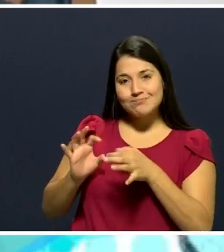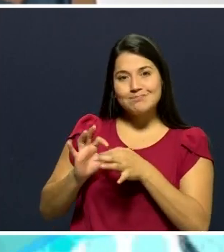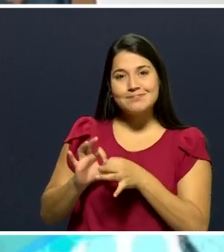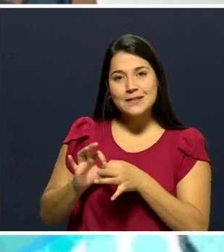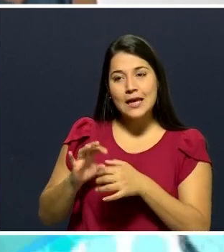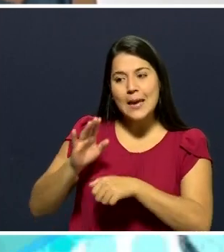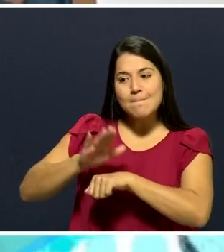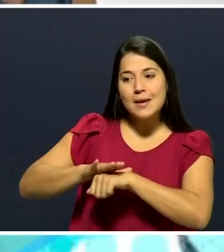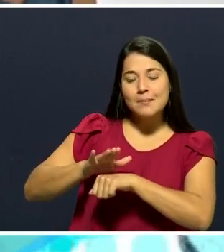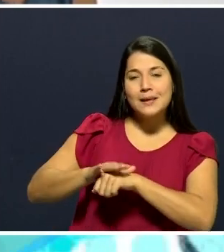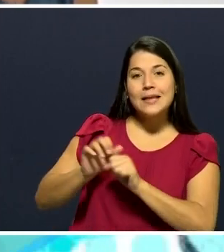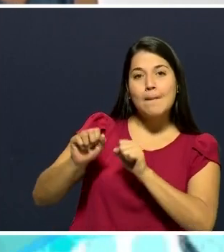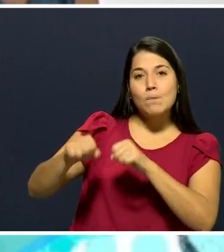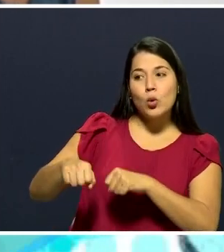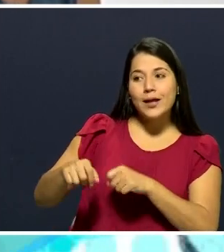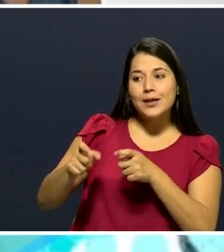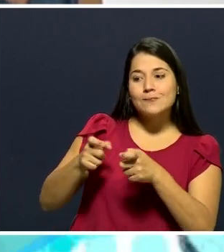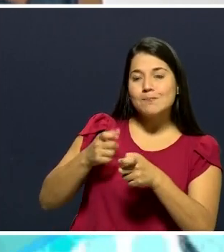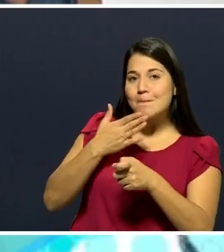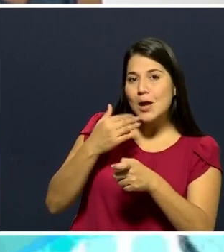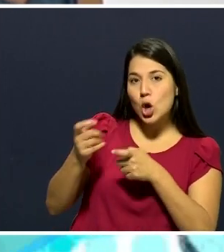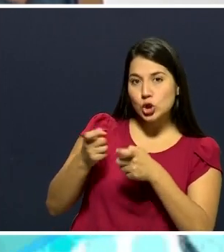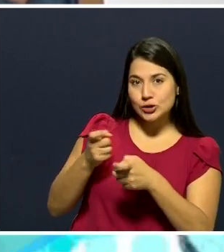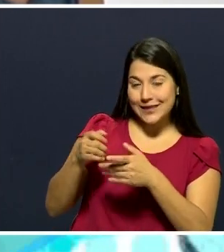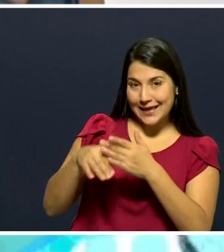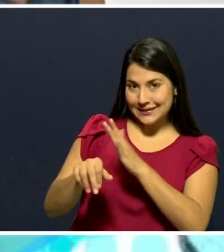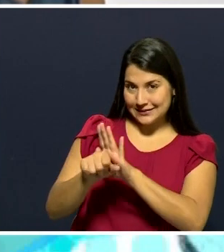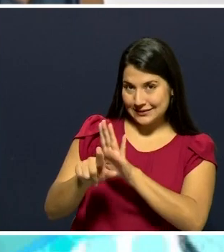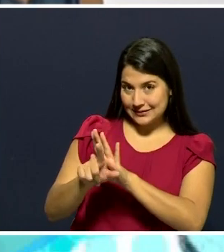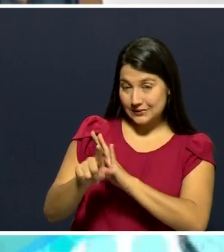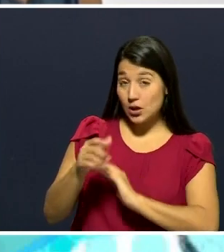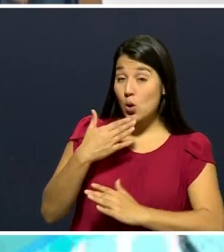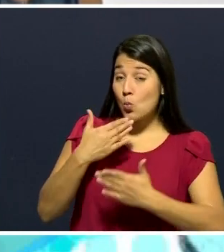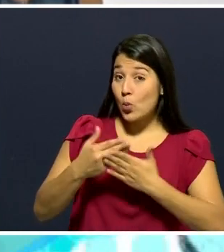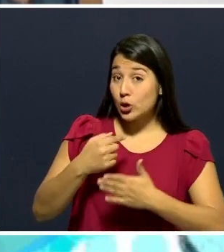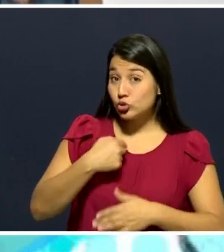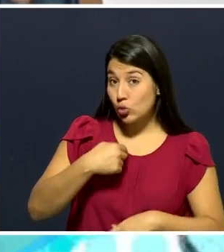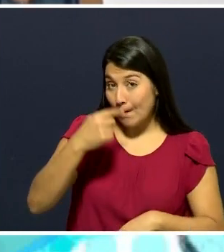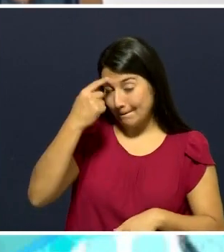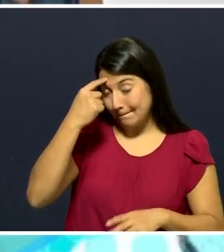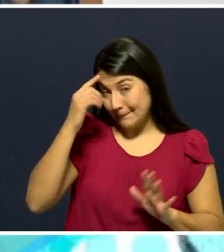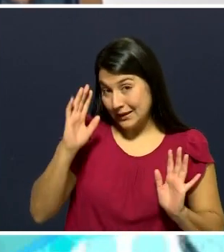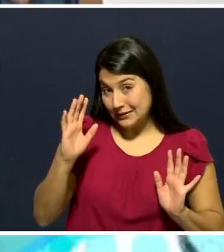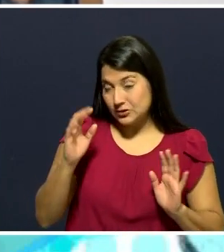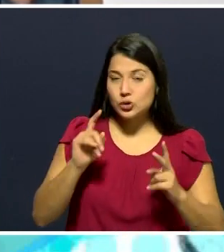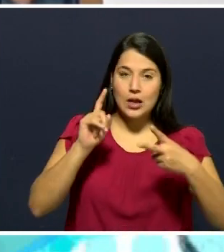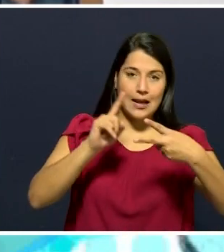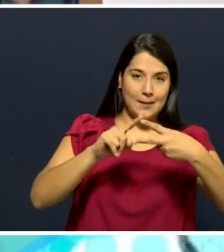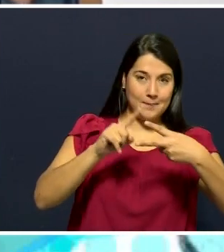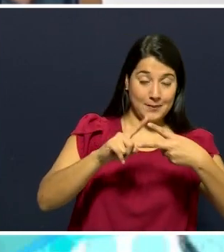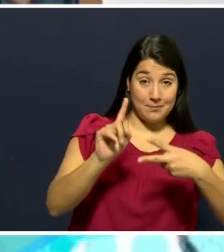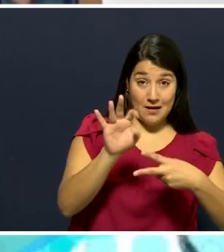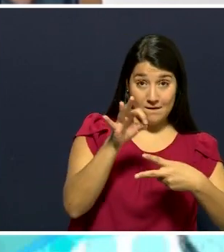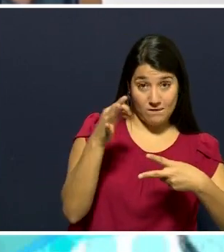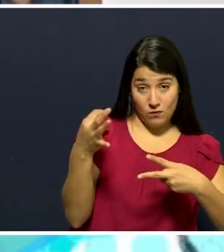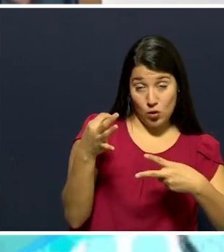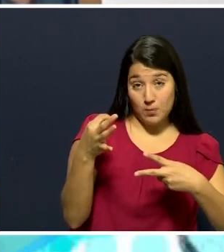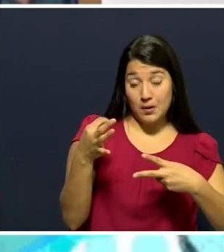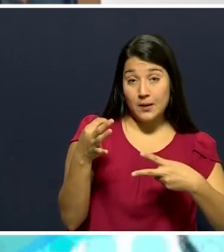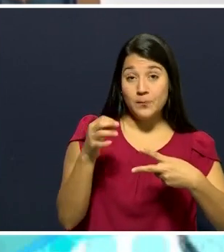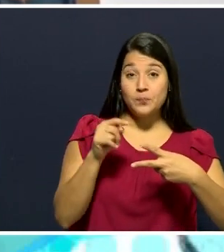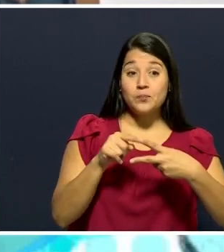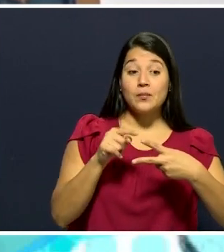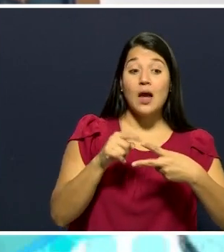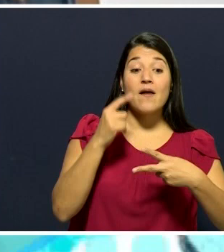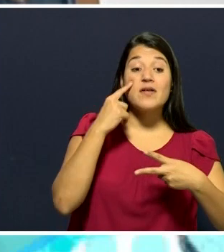de gobernabilidad. Bueno, yo diría que si nos fuéramos por la primera vía, ¿verdad?, que es de alguna manera